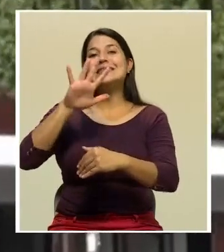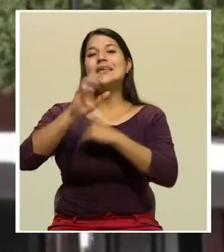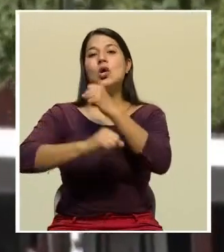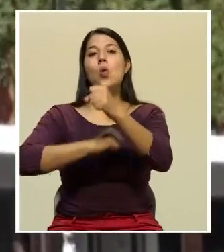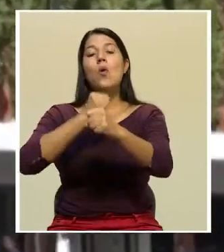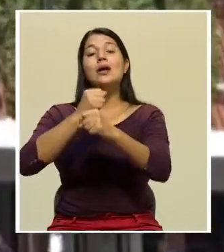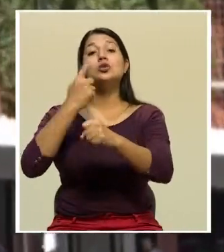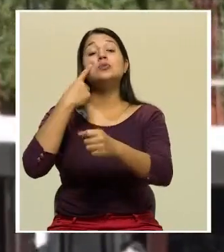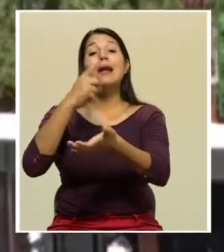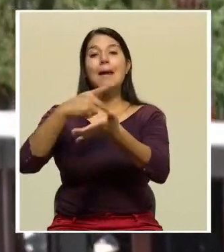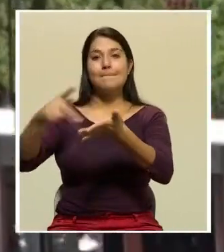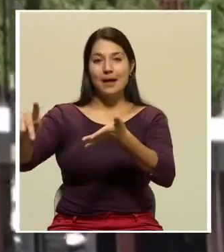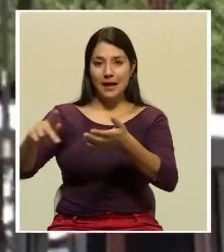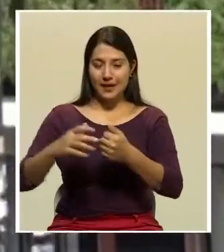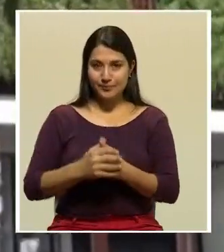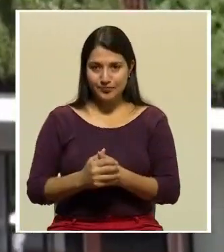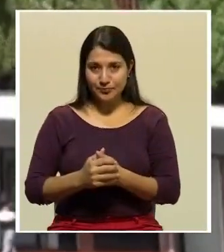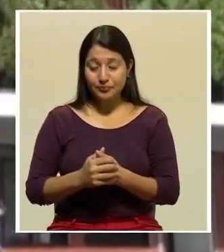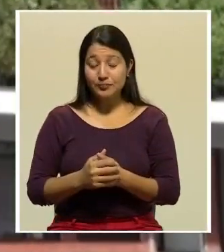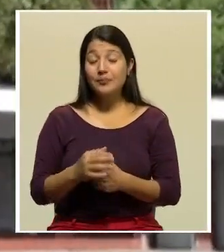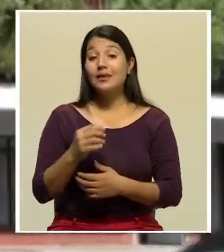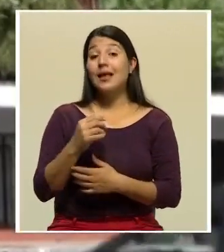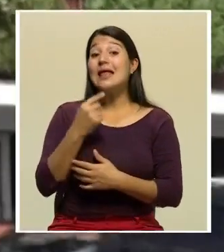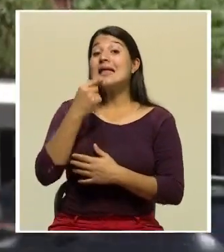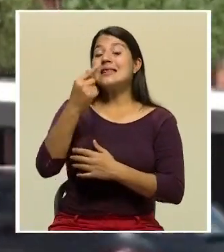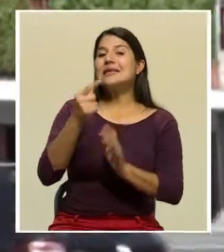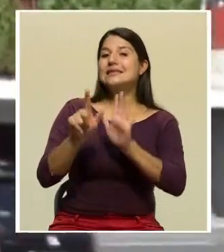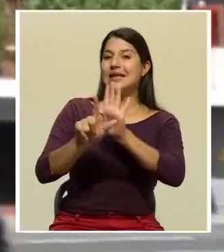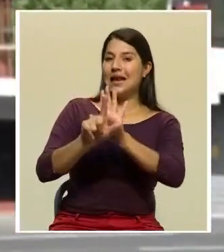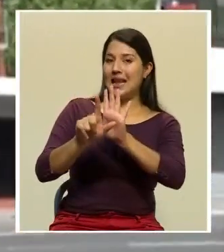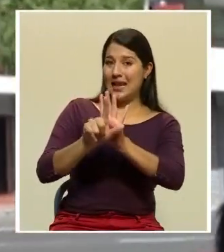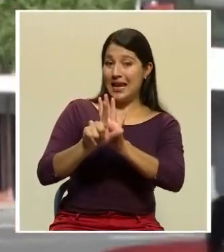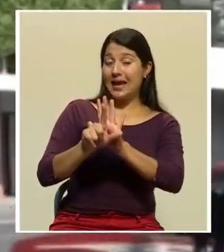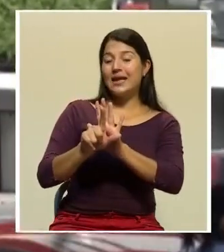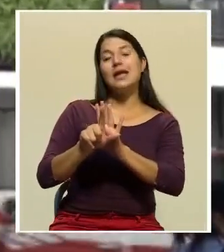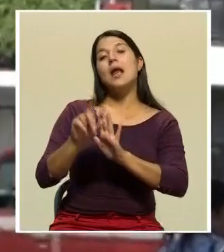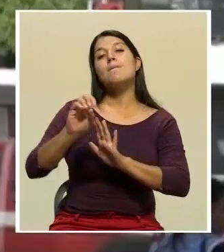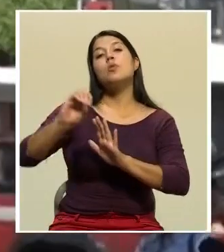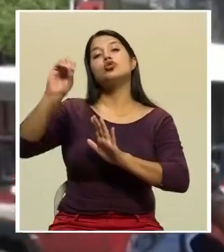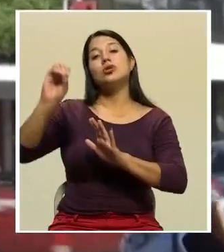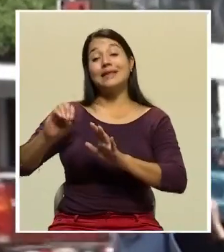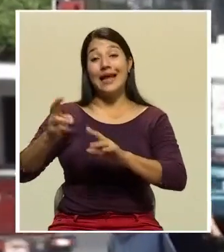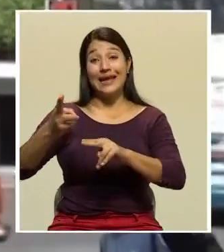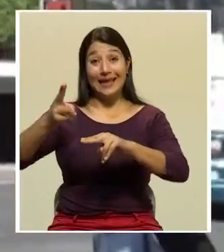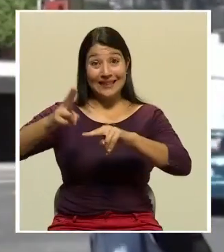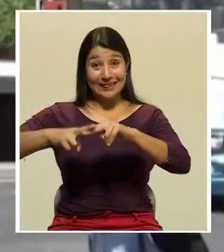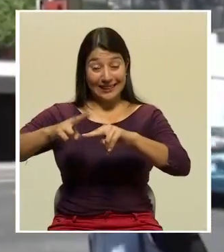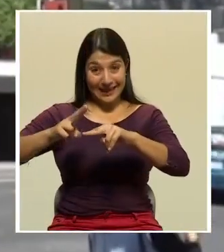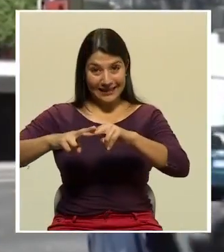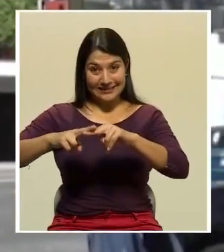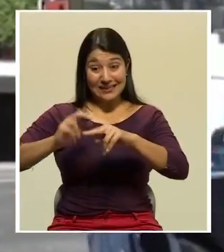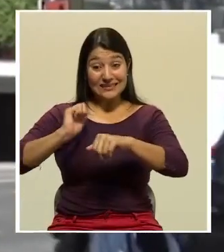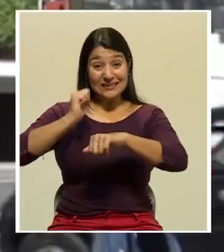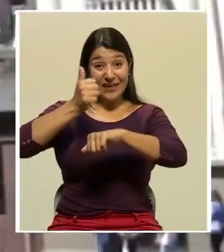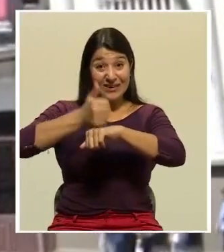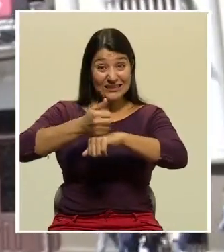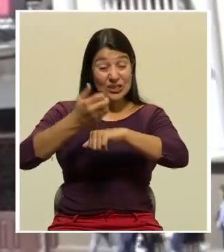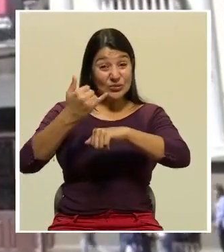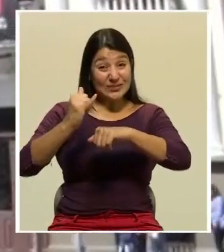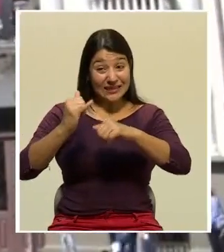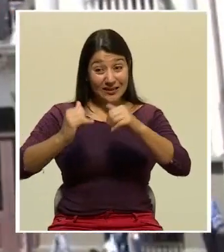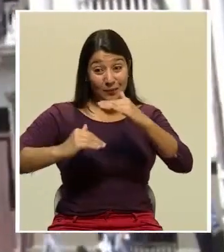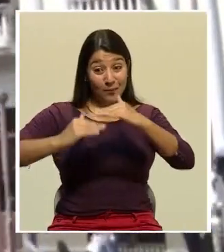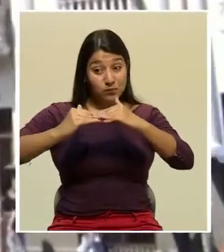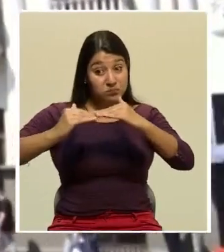esta ley, las tasas que exceden los límites establecidos serán consideradas usura y por tanto su práctica será castigada